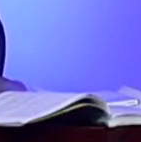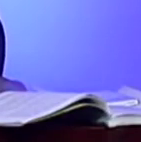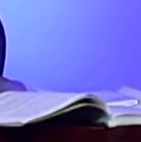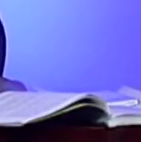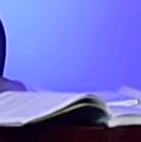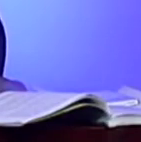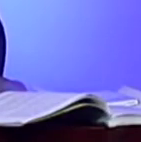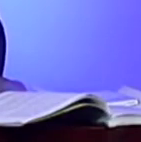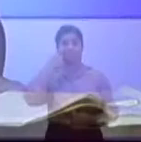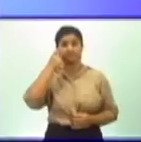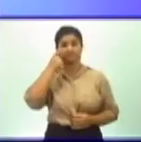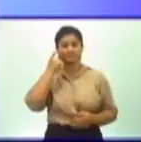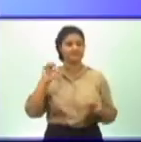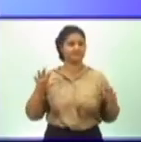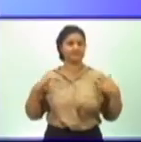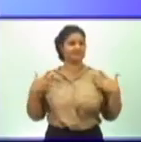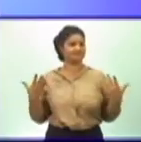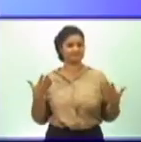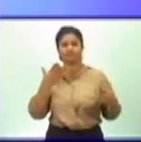¿Vieron con